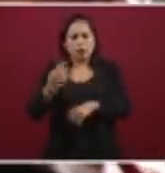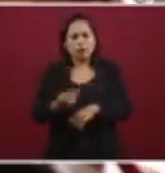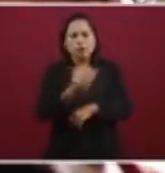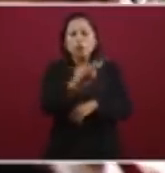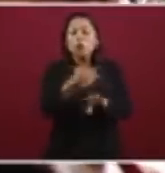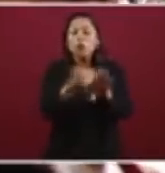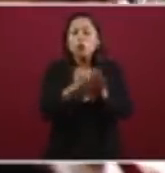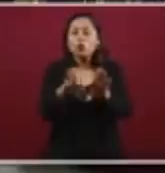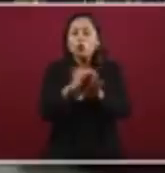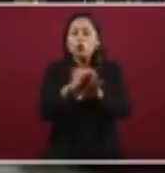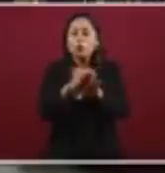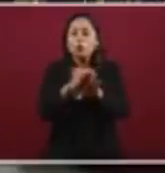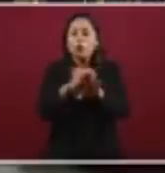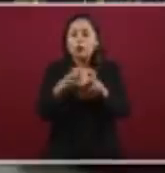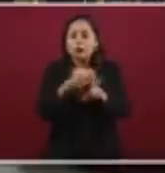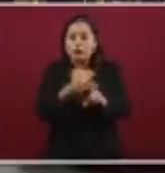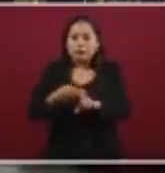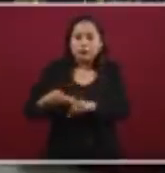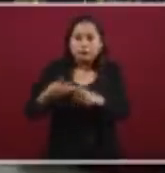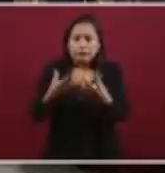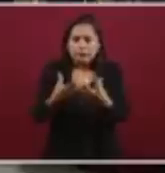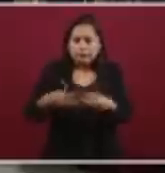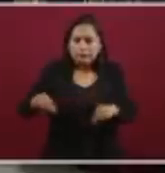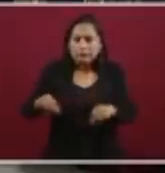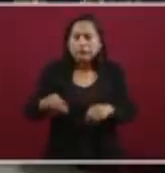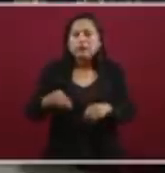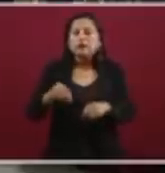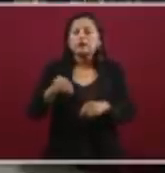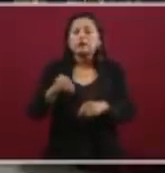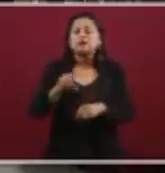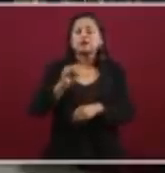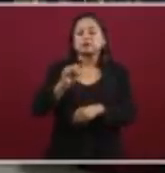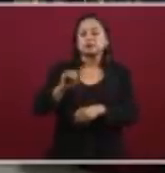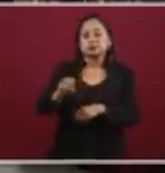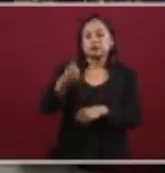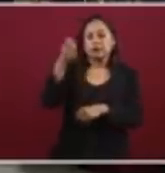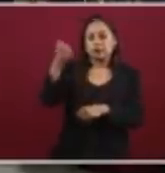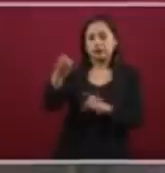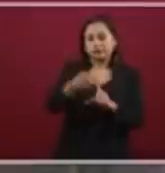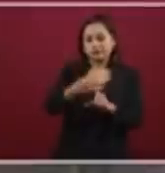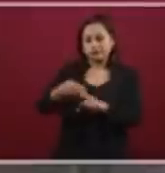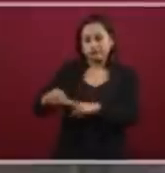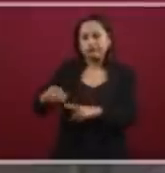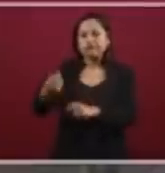forzada es una desaparición forzada cometida por agentes del estado mexicano